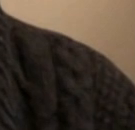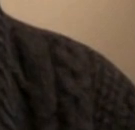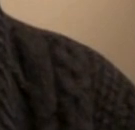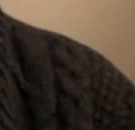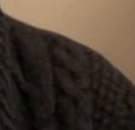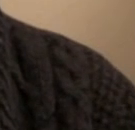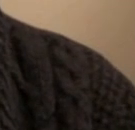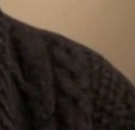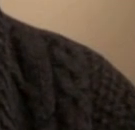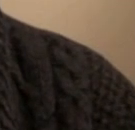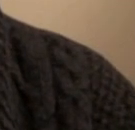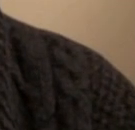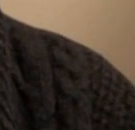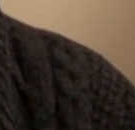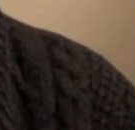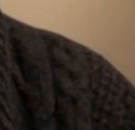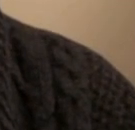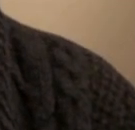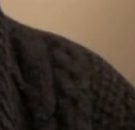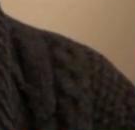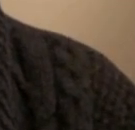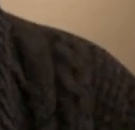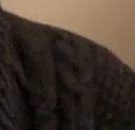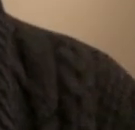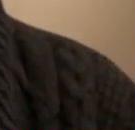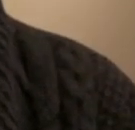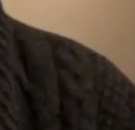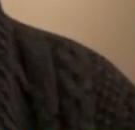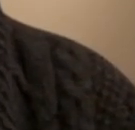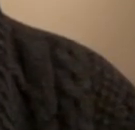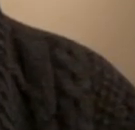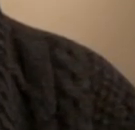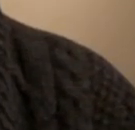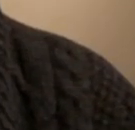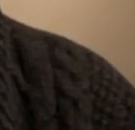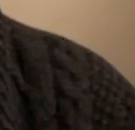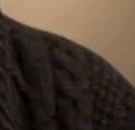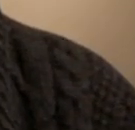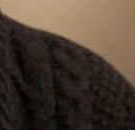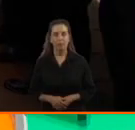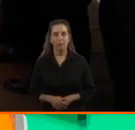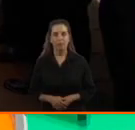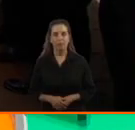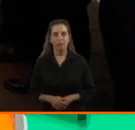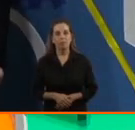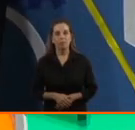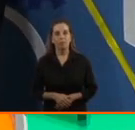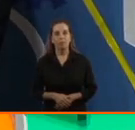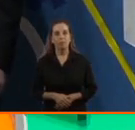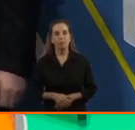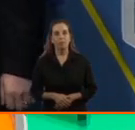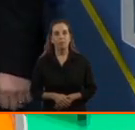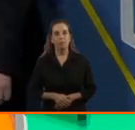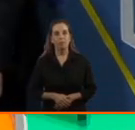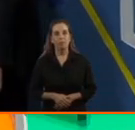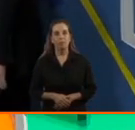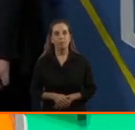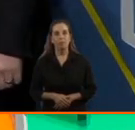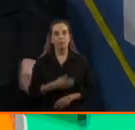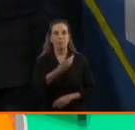Bueno, claro, ese es uno de los problemas que probablemente este tipo de gestiones tienen, ¿no? Son gobiernos